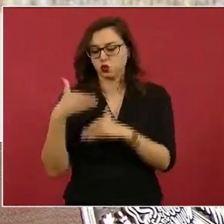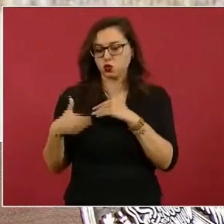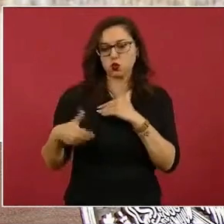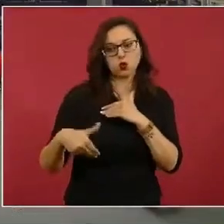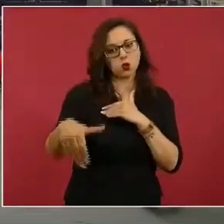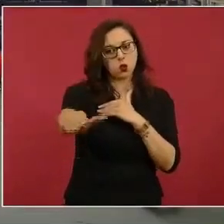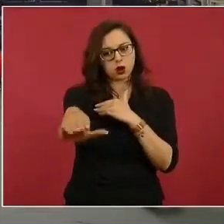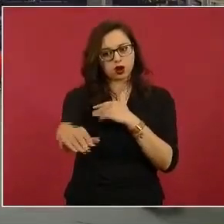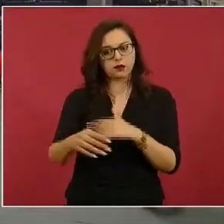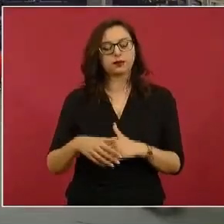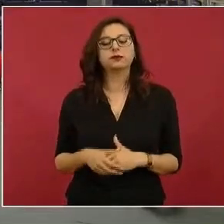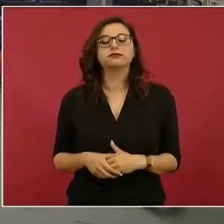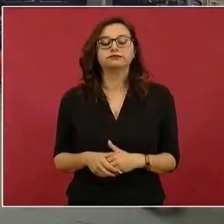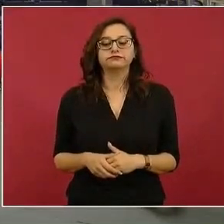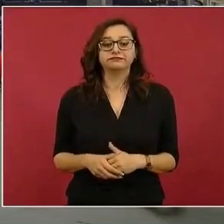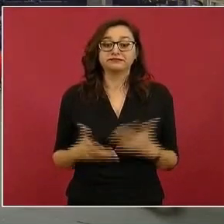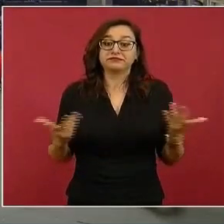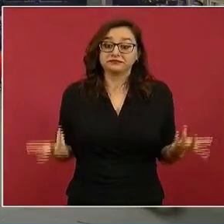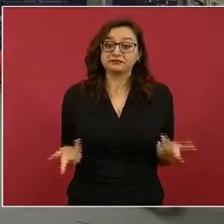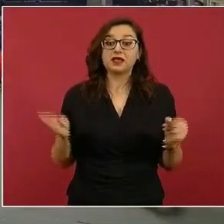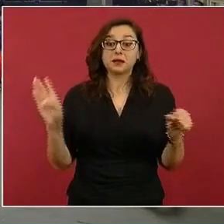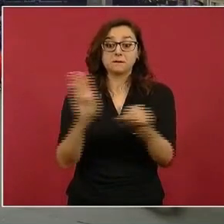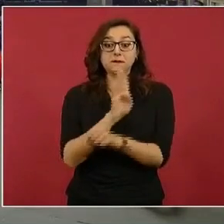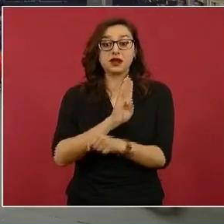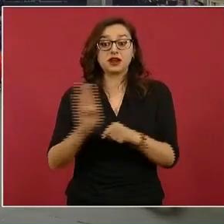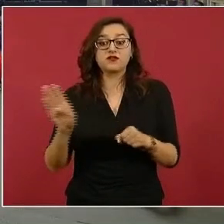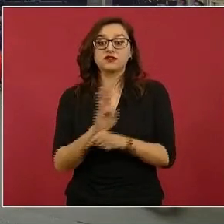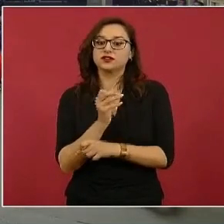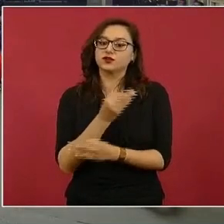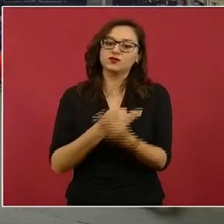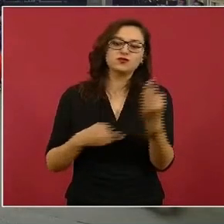Y esto nos conviene a todos.